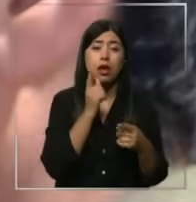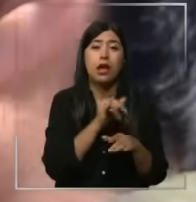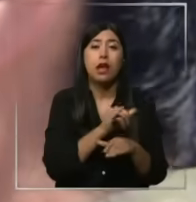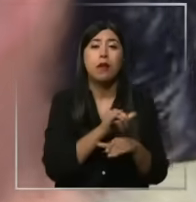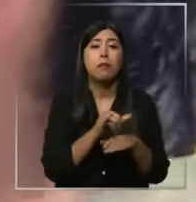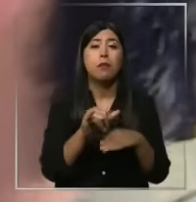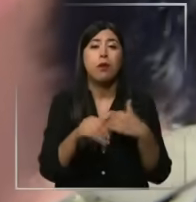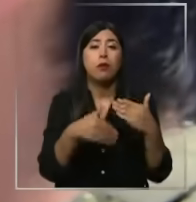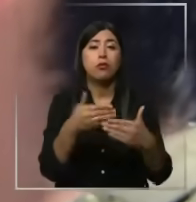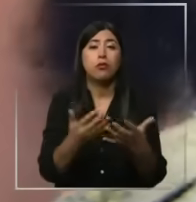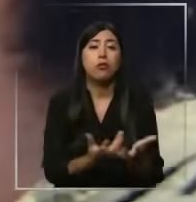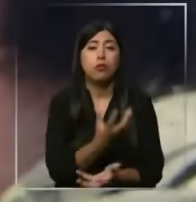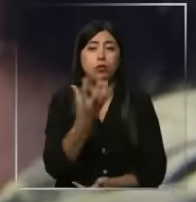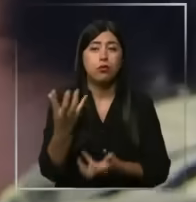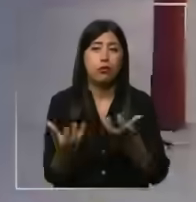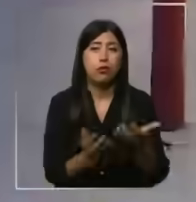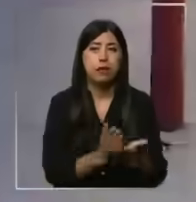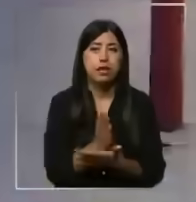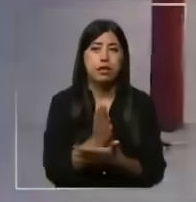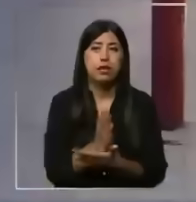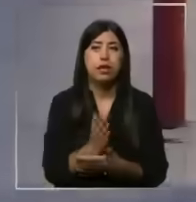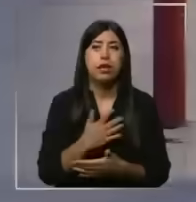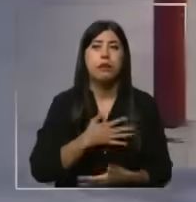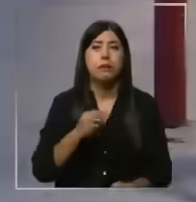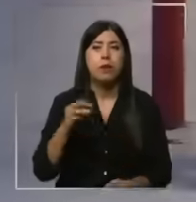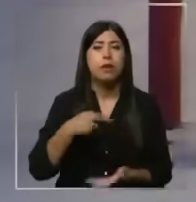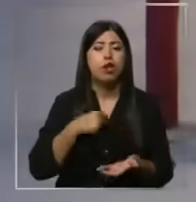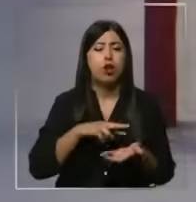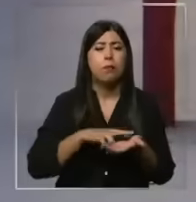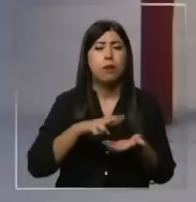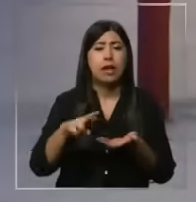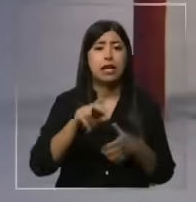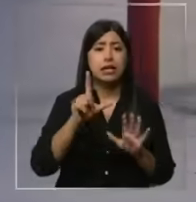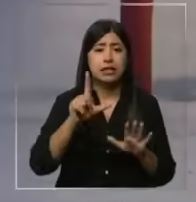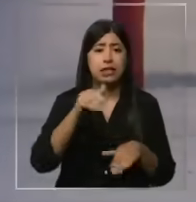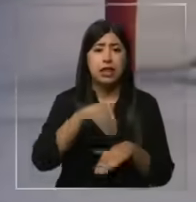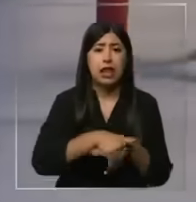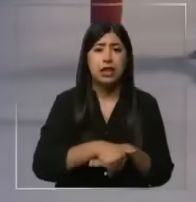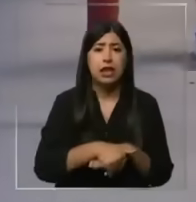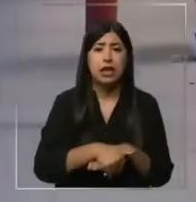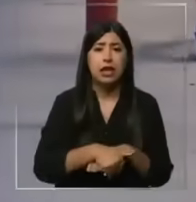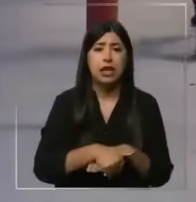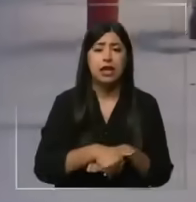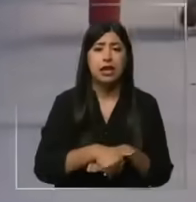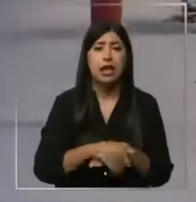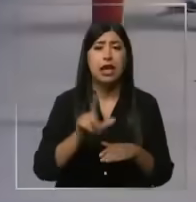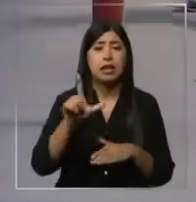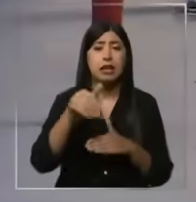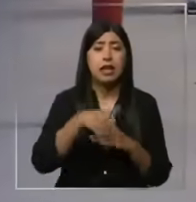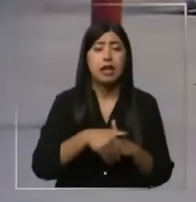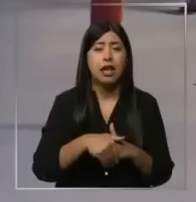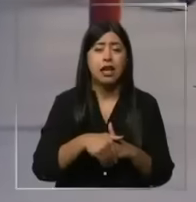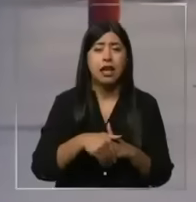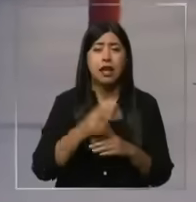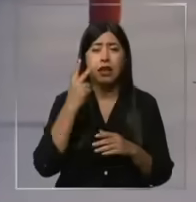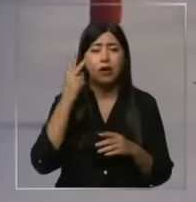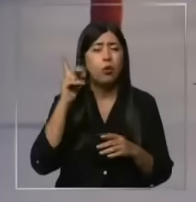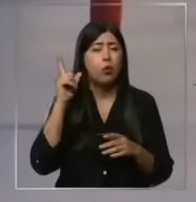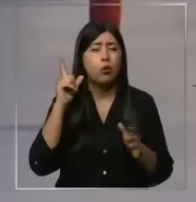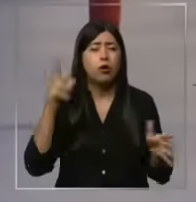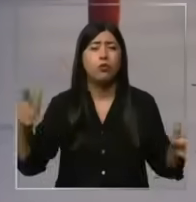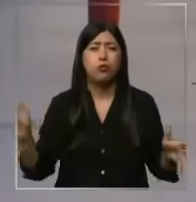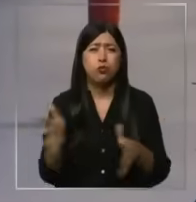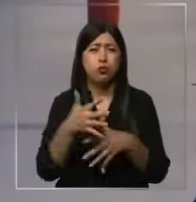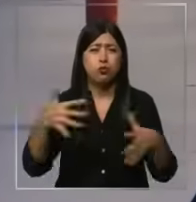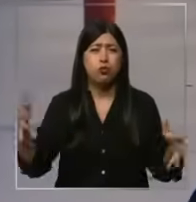después de que comenzara el siniestro. Mi mamá, yo le mandé un mensaje a las 7 de la tarde, ya a las 7 de la tarde se escuchaba un viento enorme,